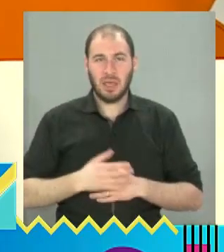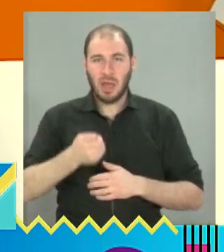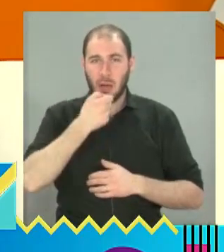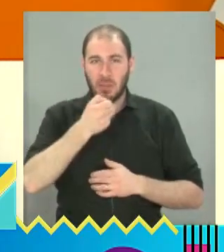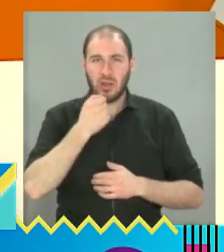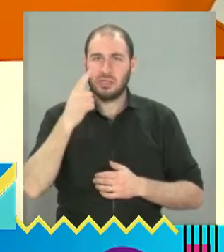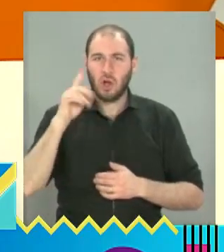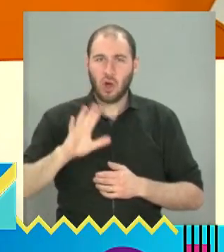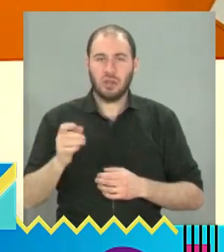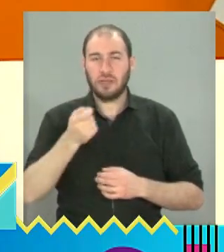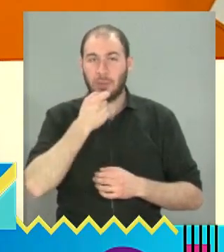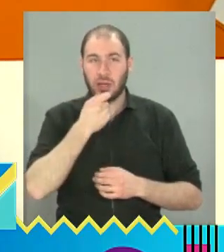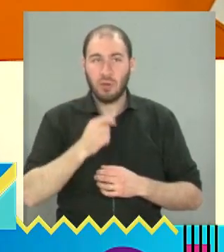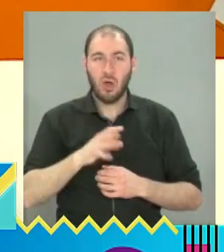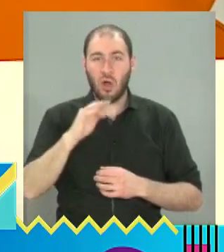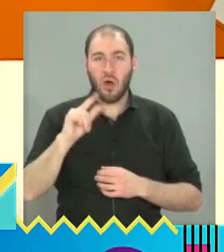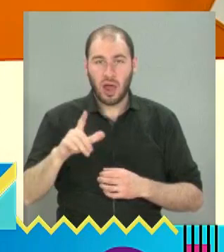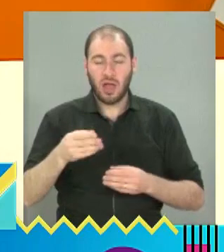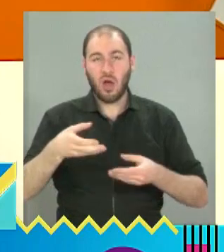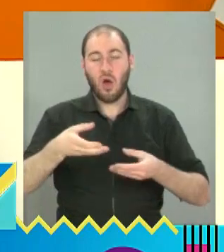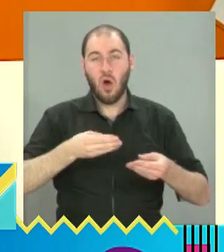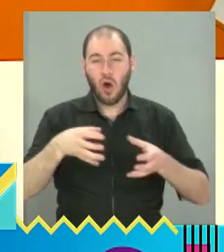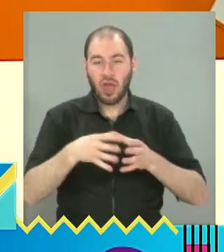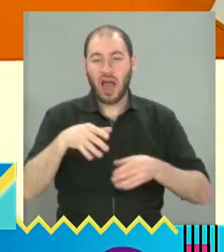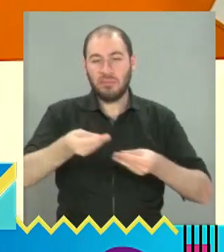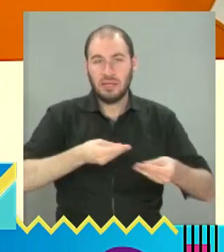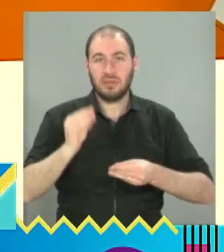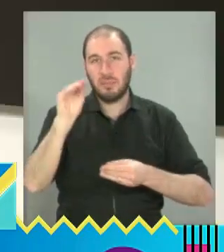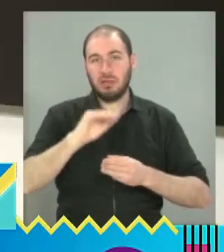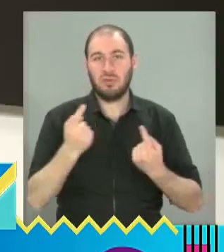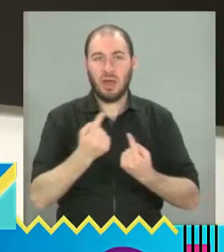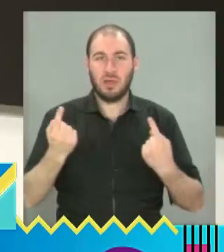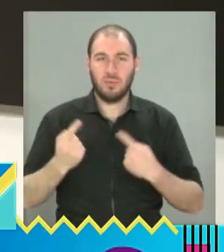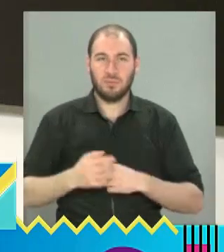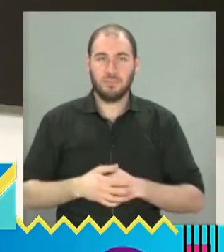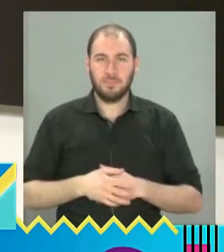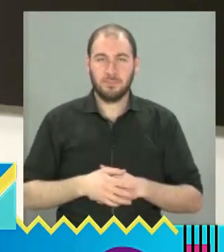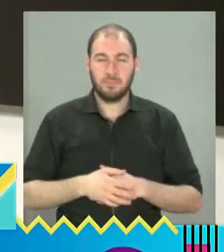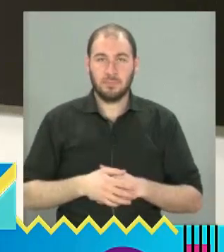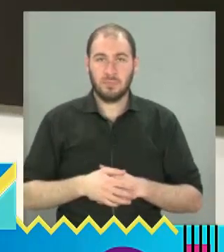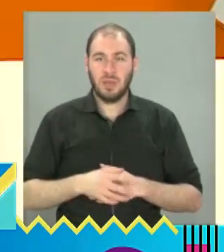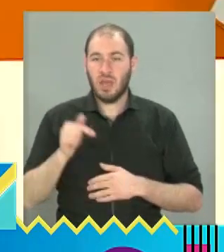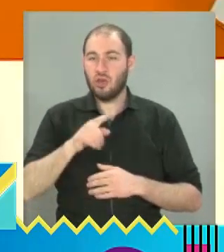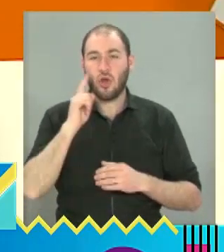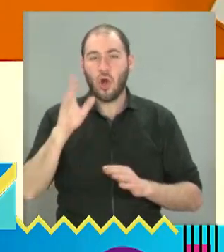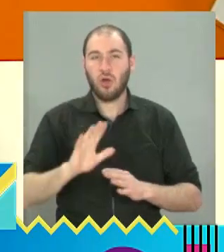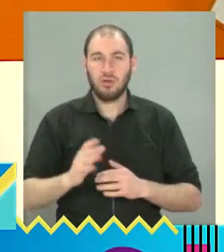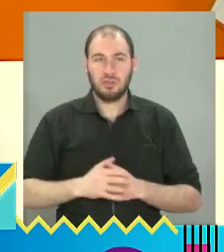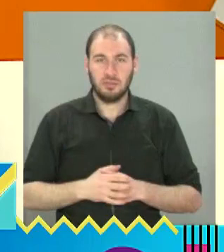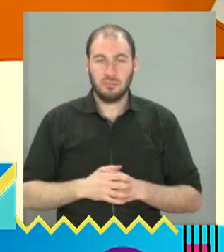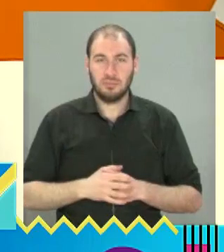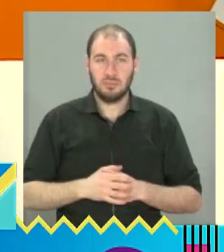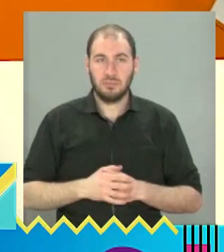que desconocen, por ejemplo, que el OAL es un órgano administrativo que está en cada departamento. No tienen conocimiento